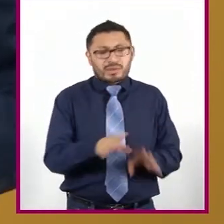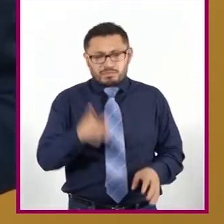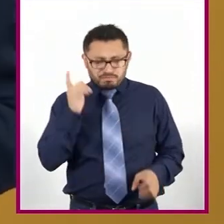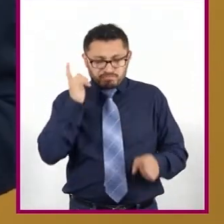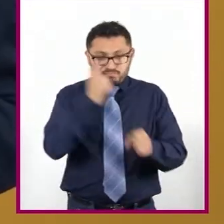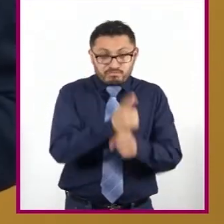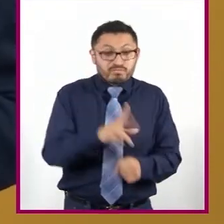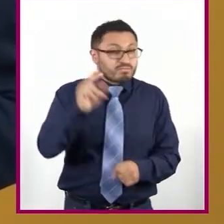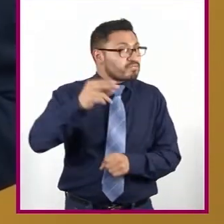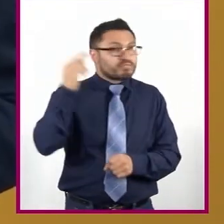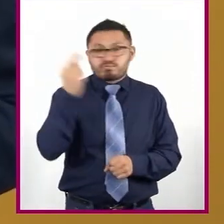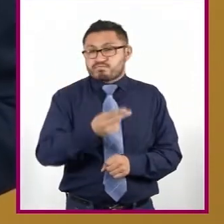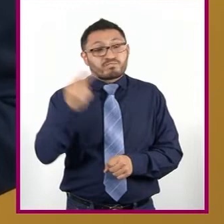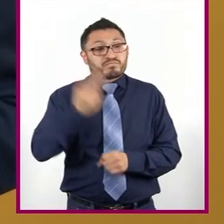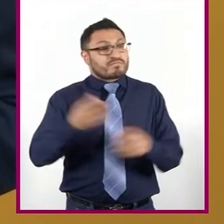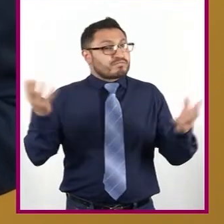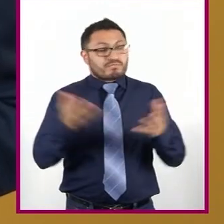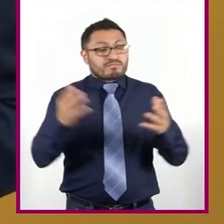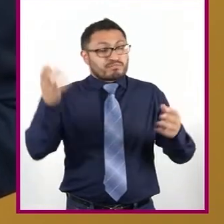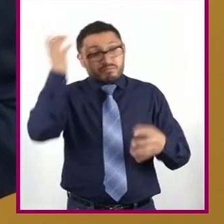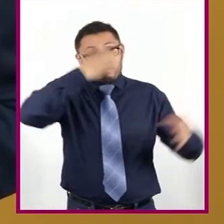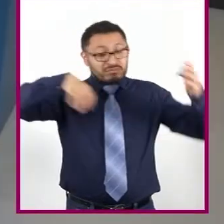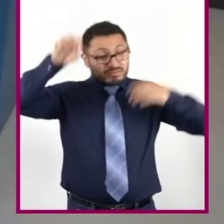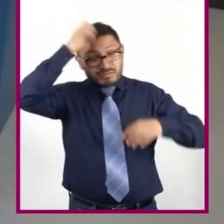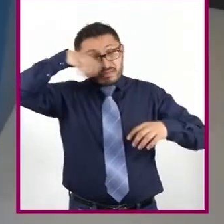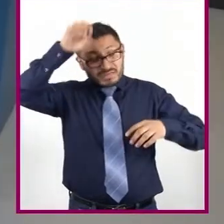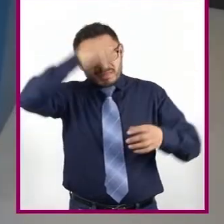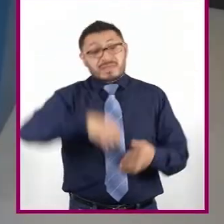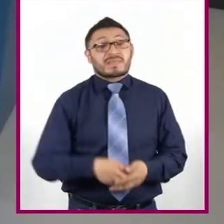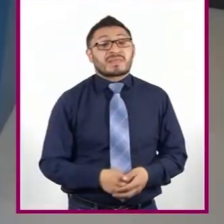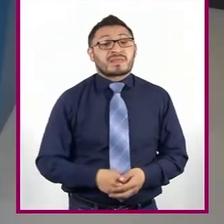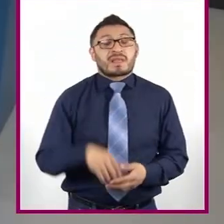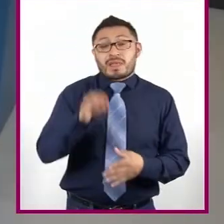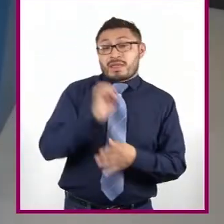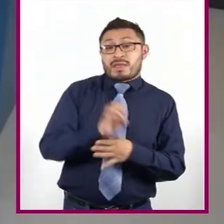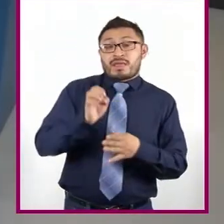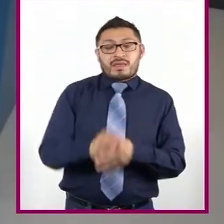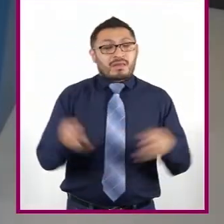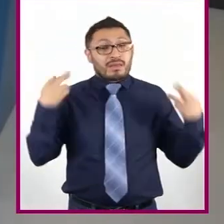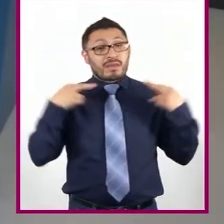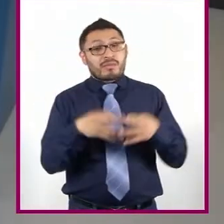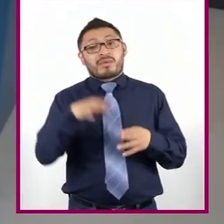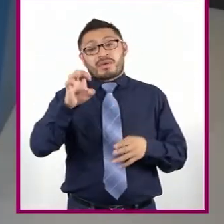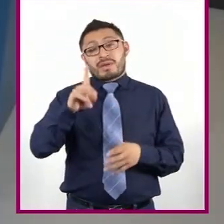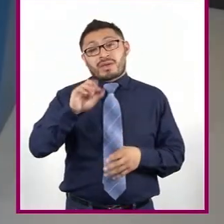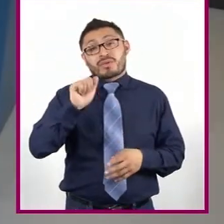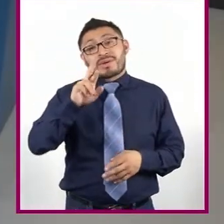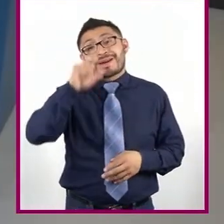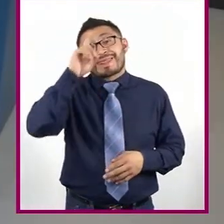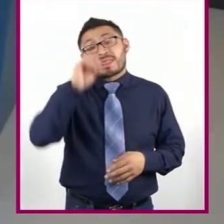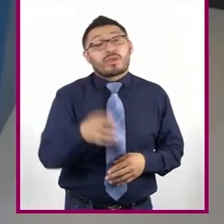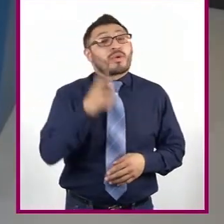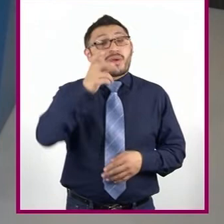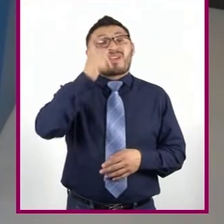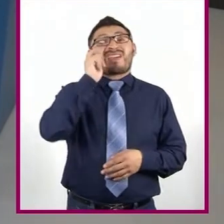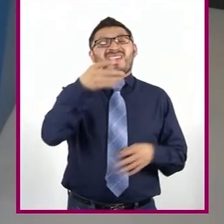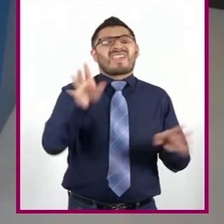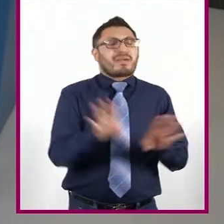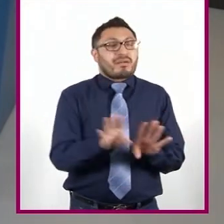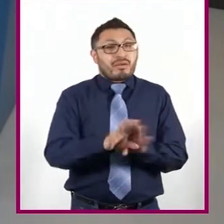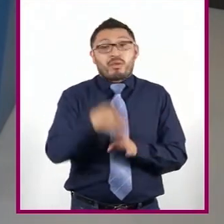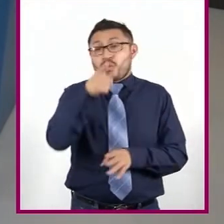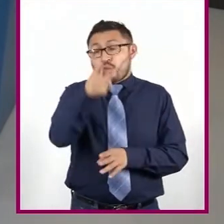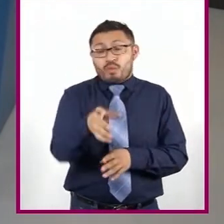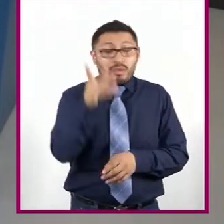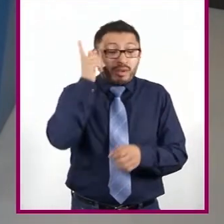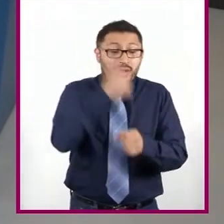sin necesidad de realizar algún experimento. Entonces, maestro Eduardo, eso significa que para